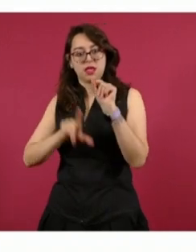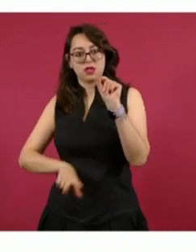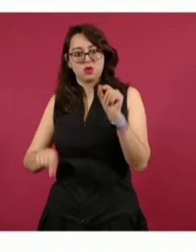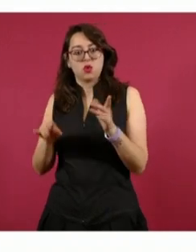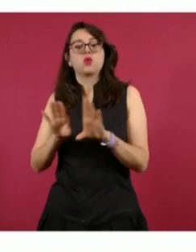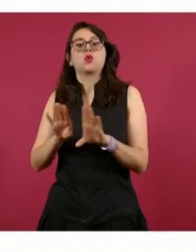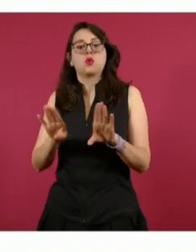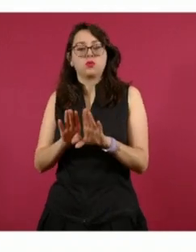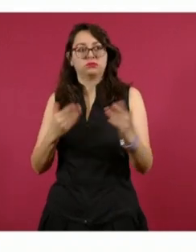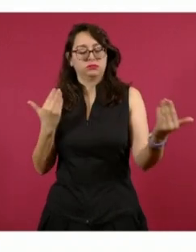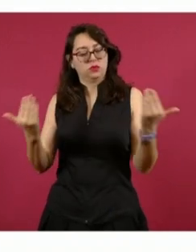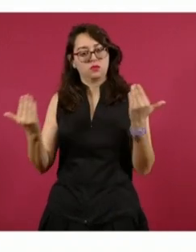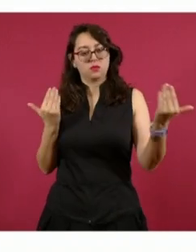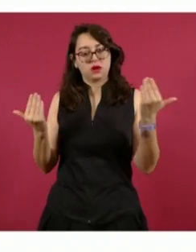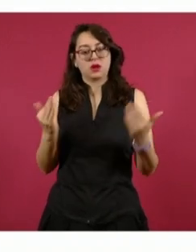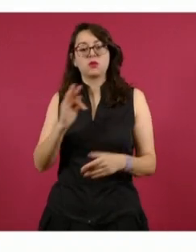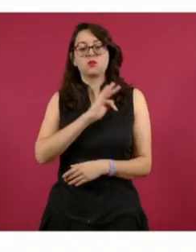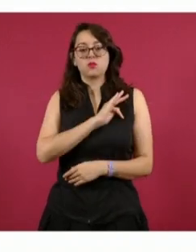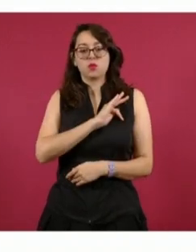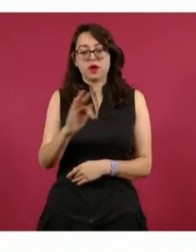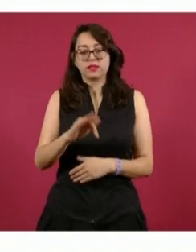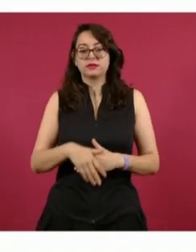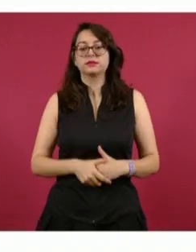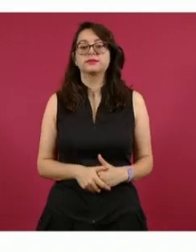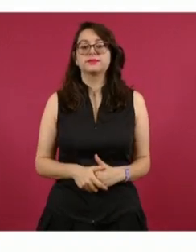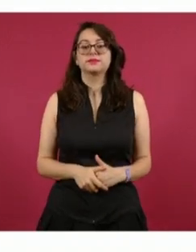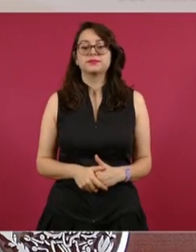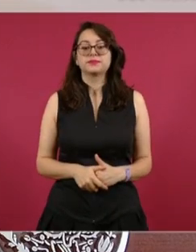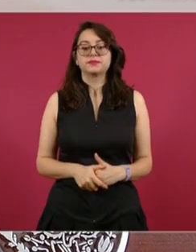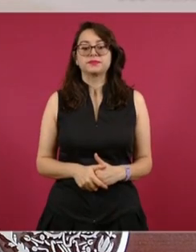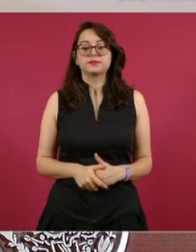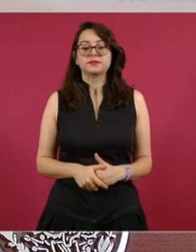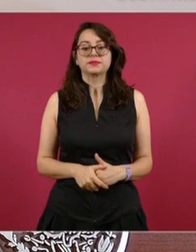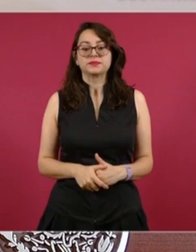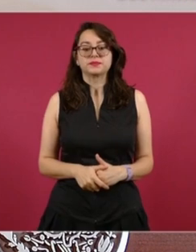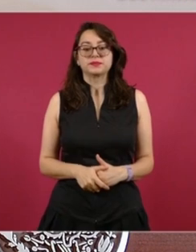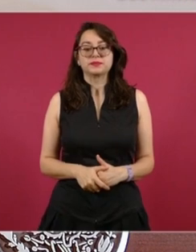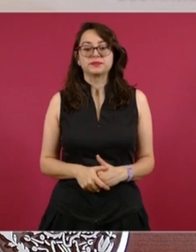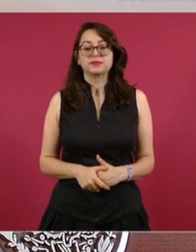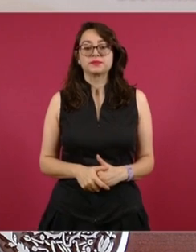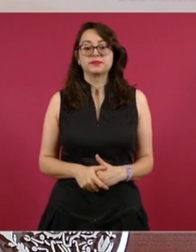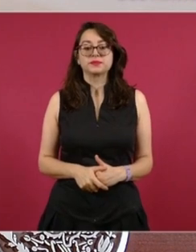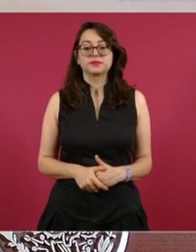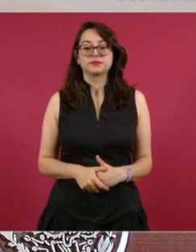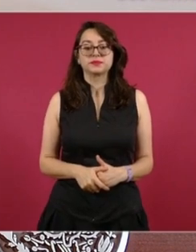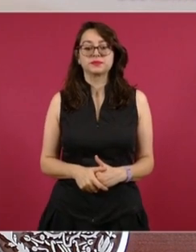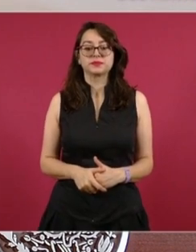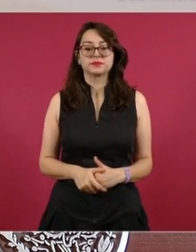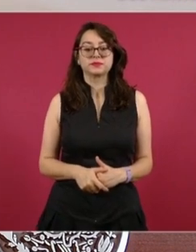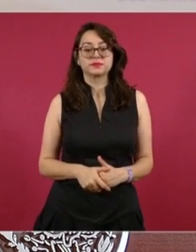de una vez lo de que los mexicanos